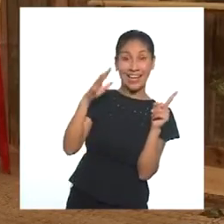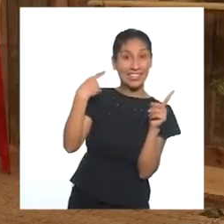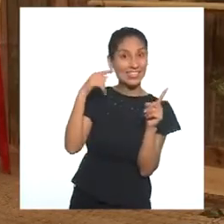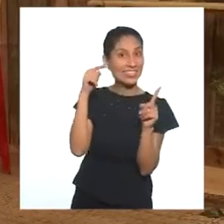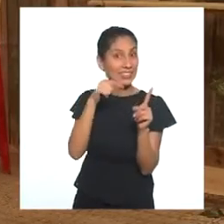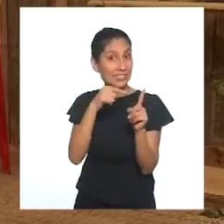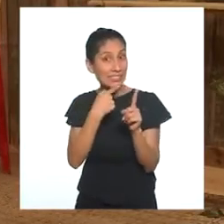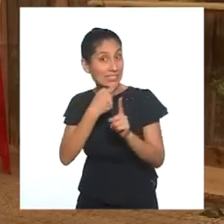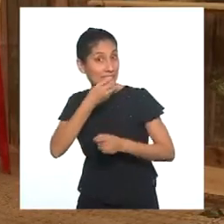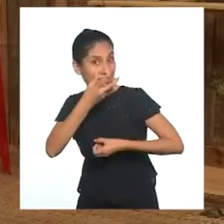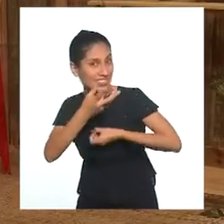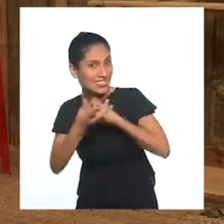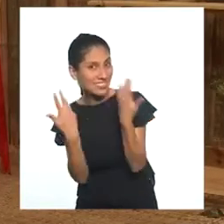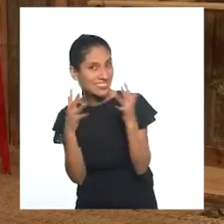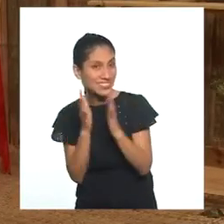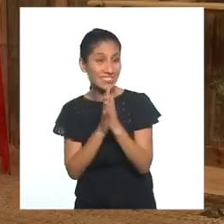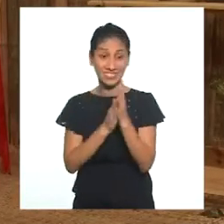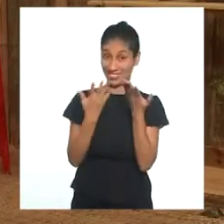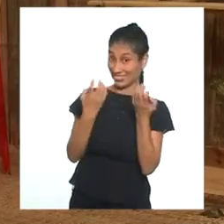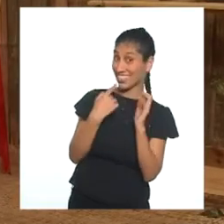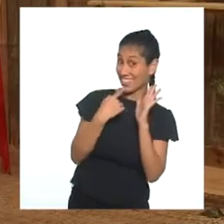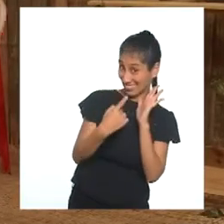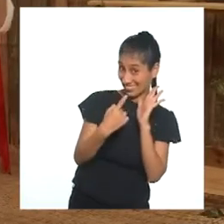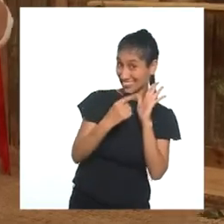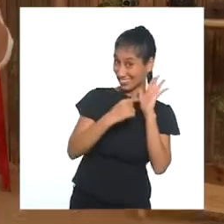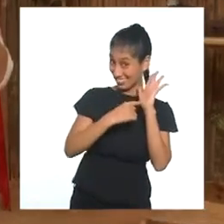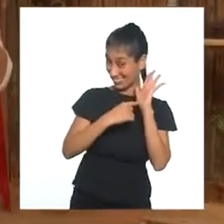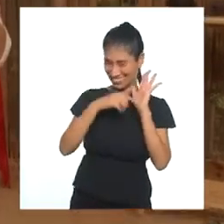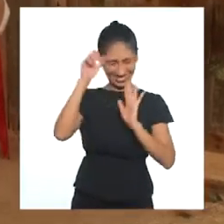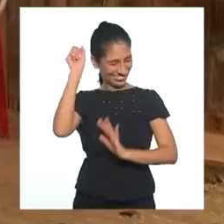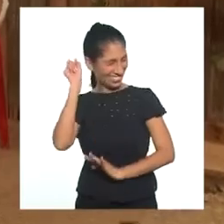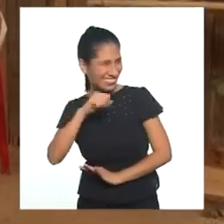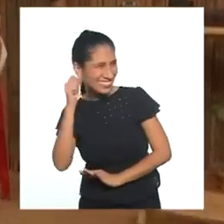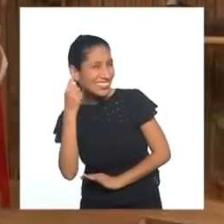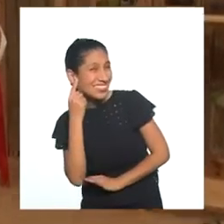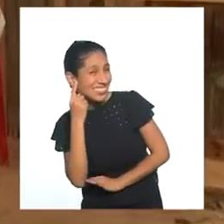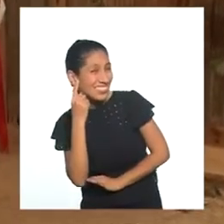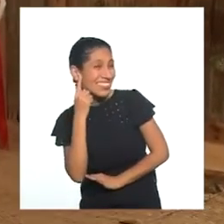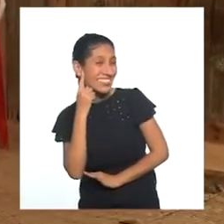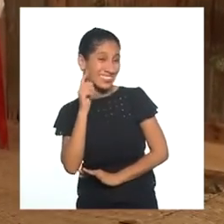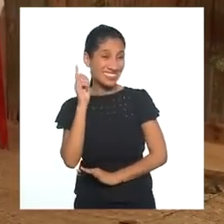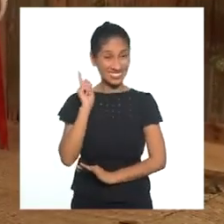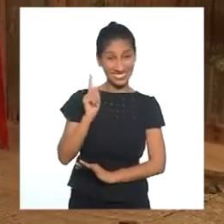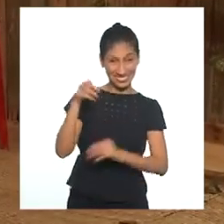Creo que tiene algo que decirnos. ¿Quieren escucharla?